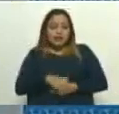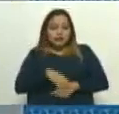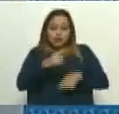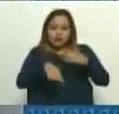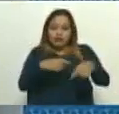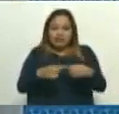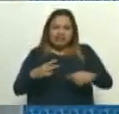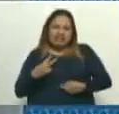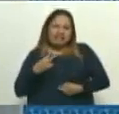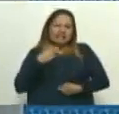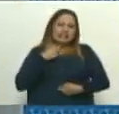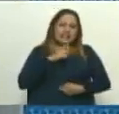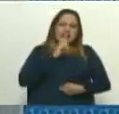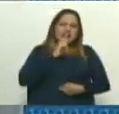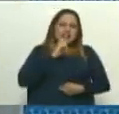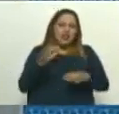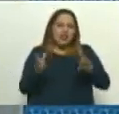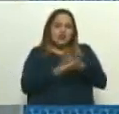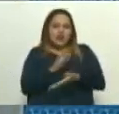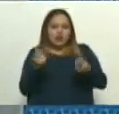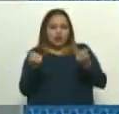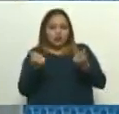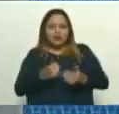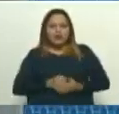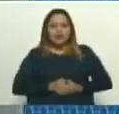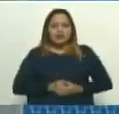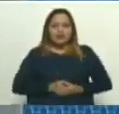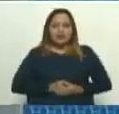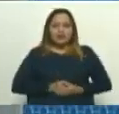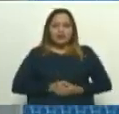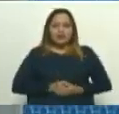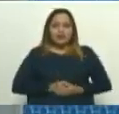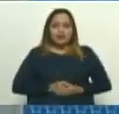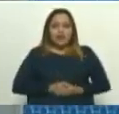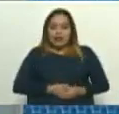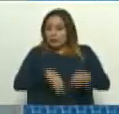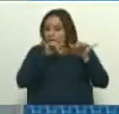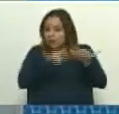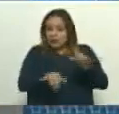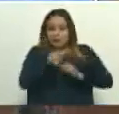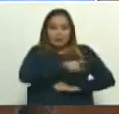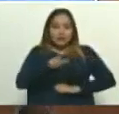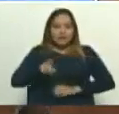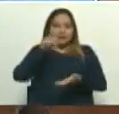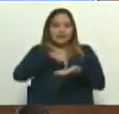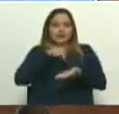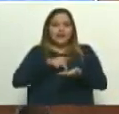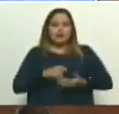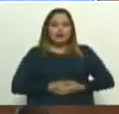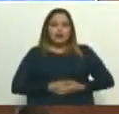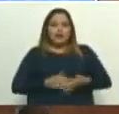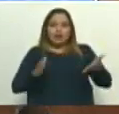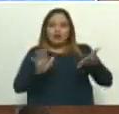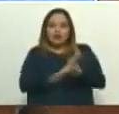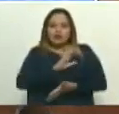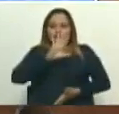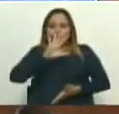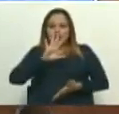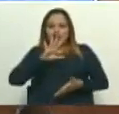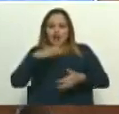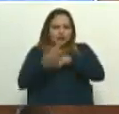y asfixiando la economía. Son los mismos que participaron en el sabotaje petrolero. Un saludo